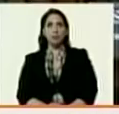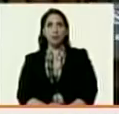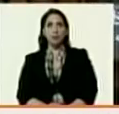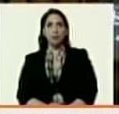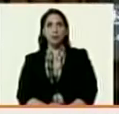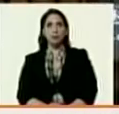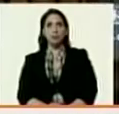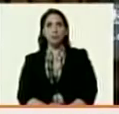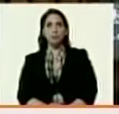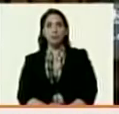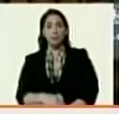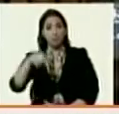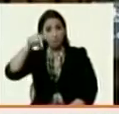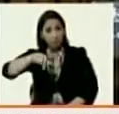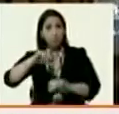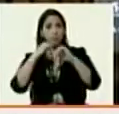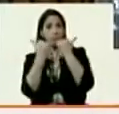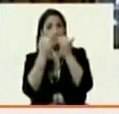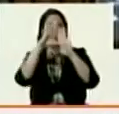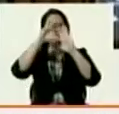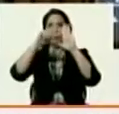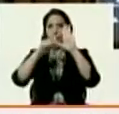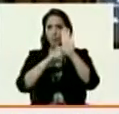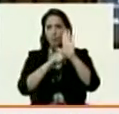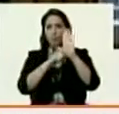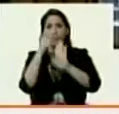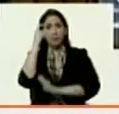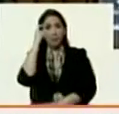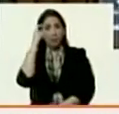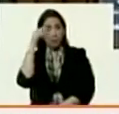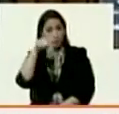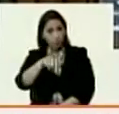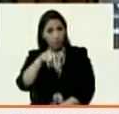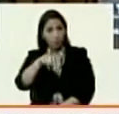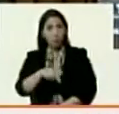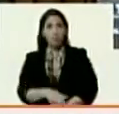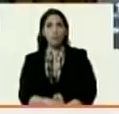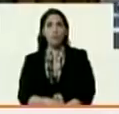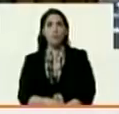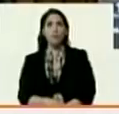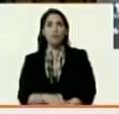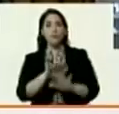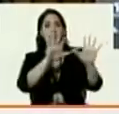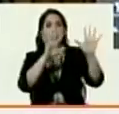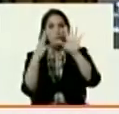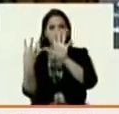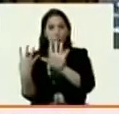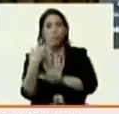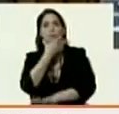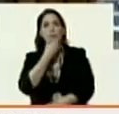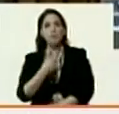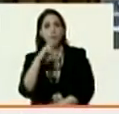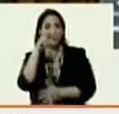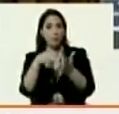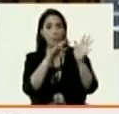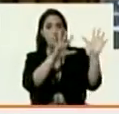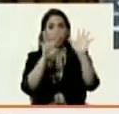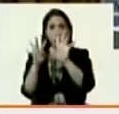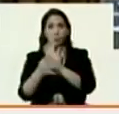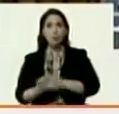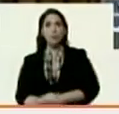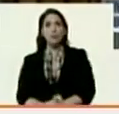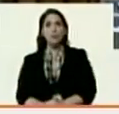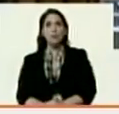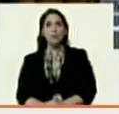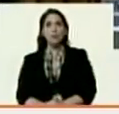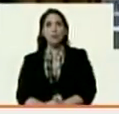Esta Sala Constitucional, con fecha de hoy, 19 de diciembre de 2019,